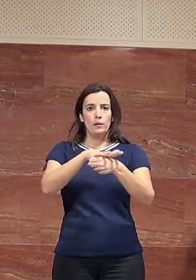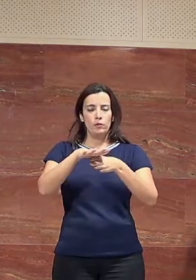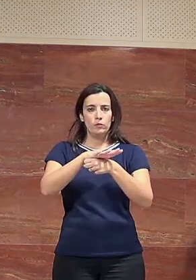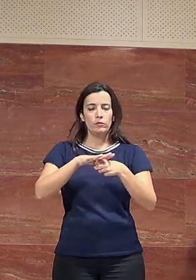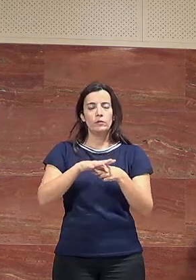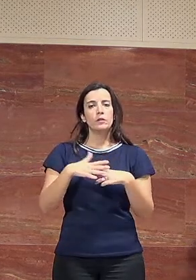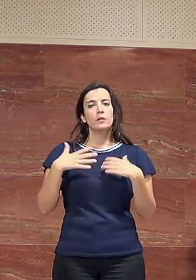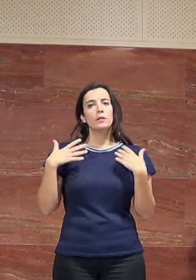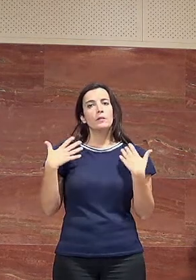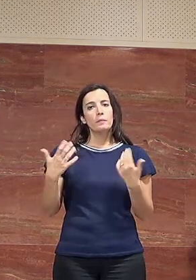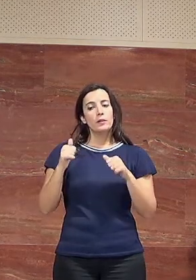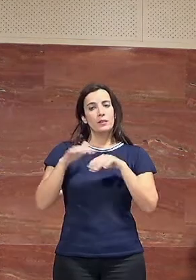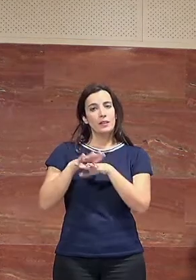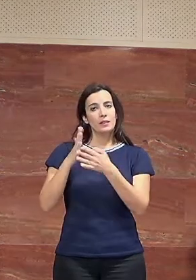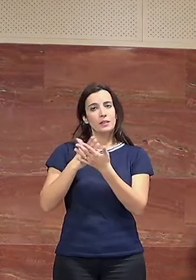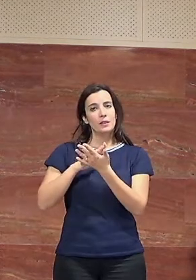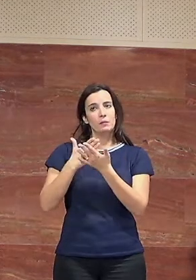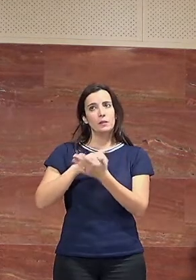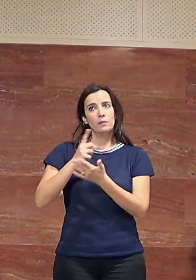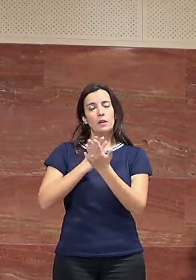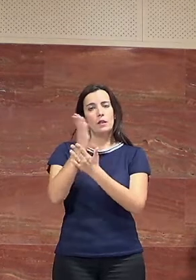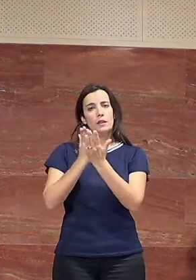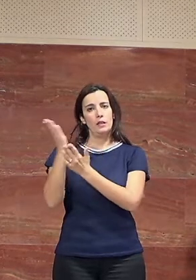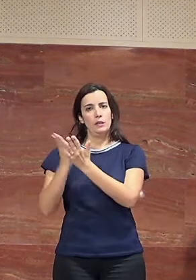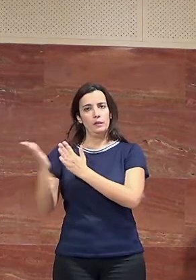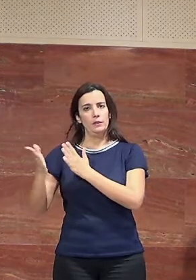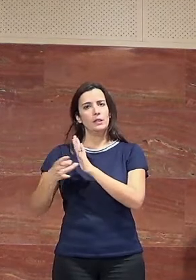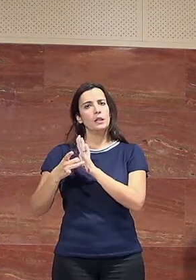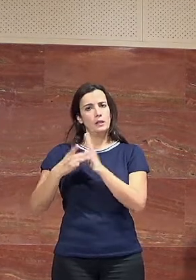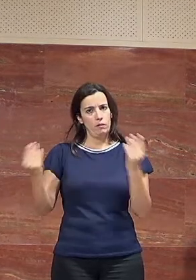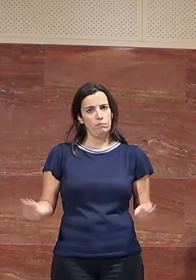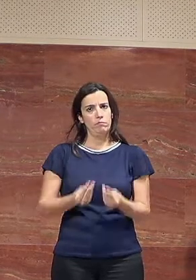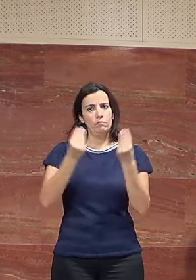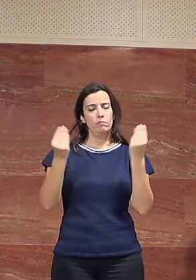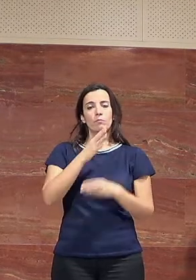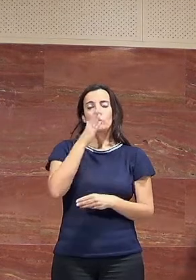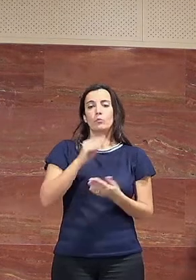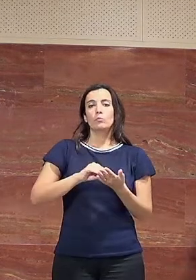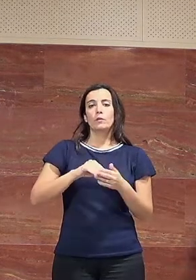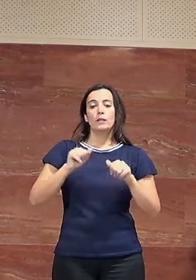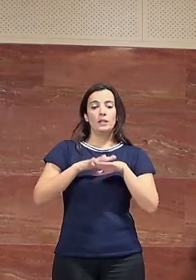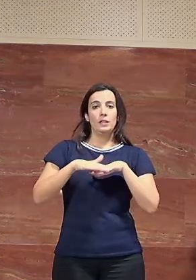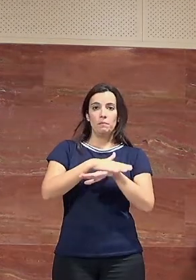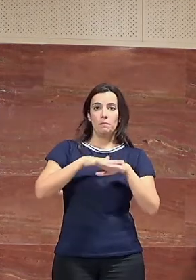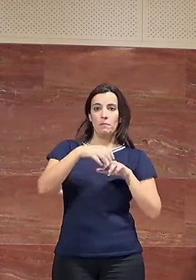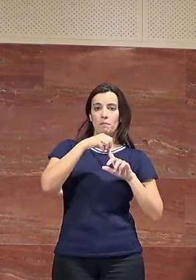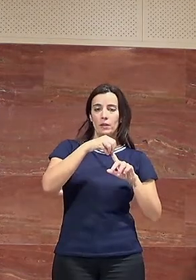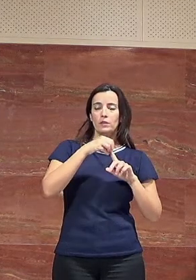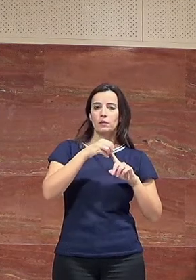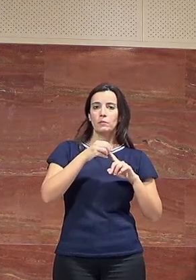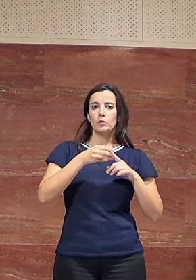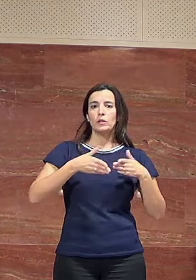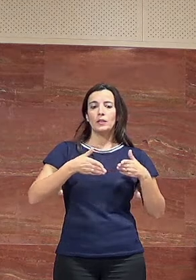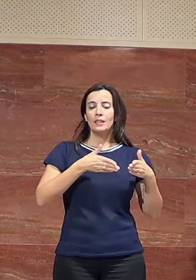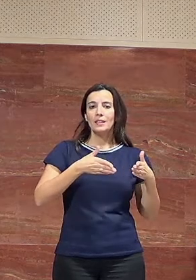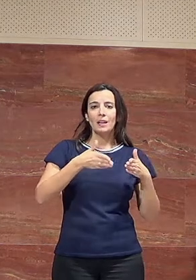embargo, ofrece unas alternativas de mayor calidad, porque en muchos casos la red básica va a ir necesariamente por calles de una gran